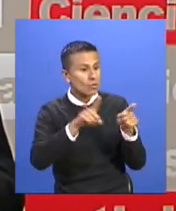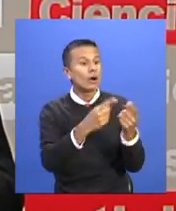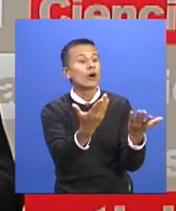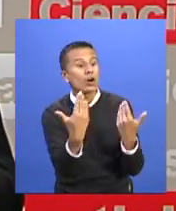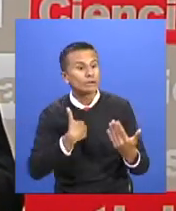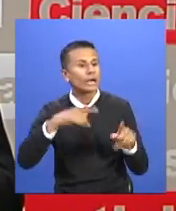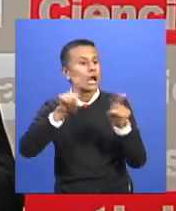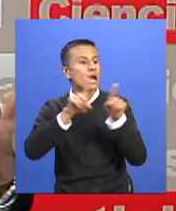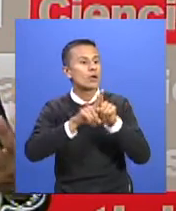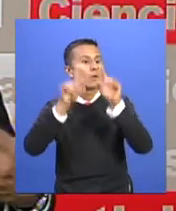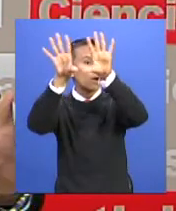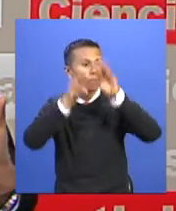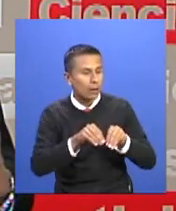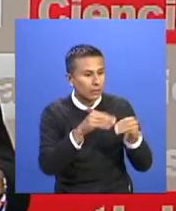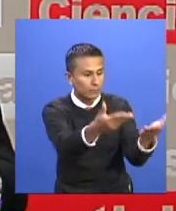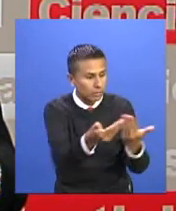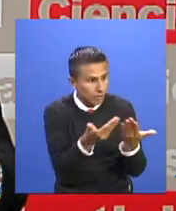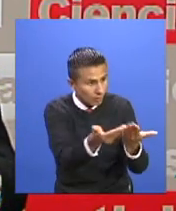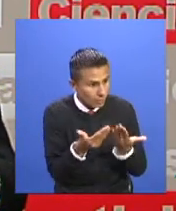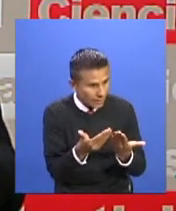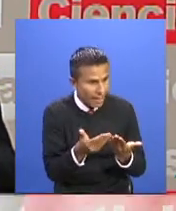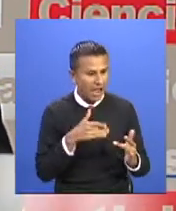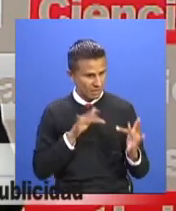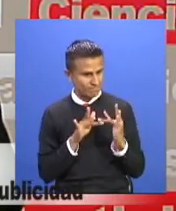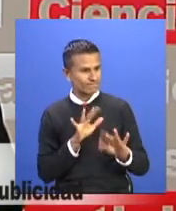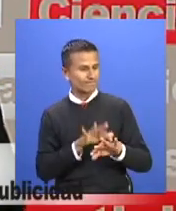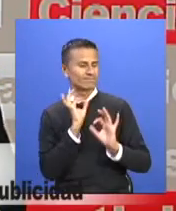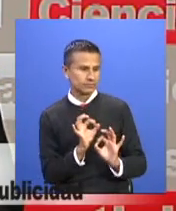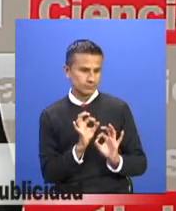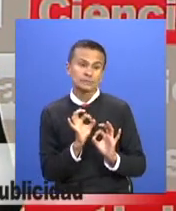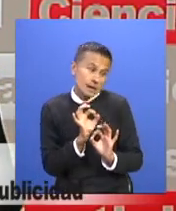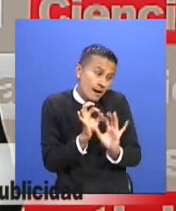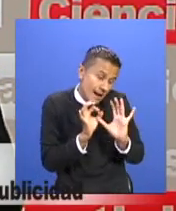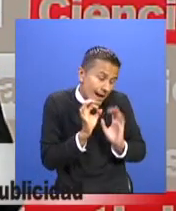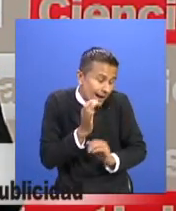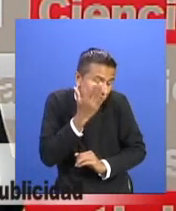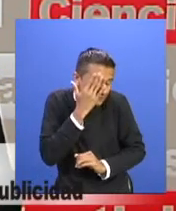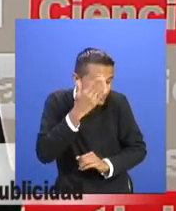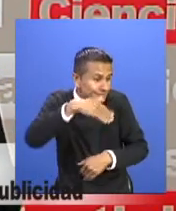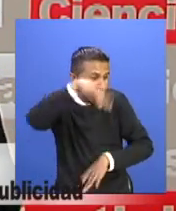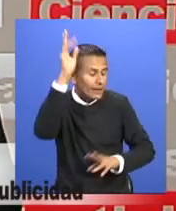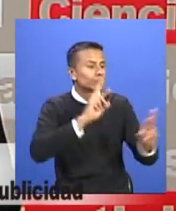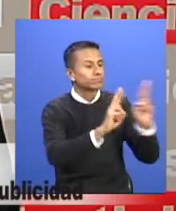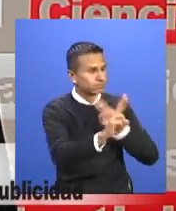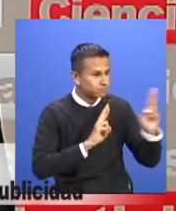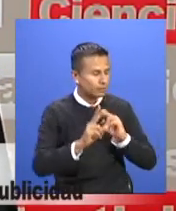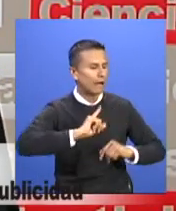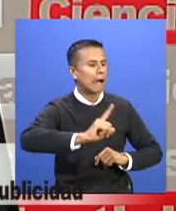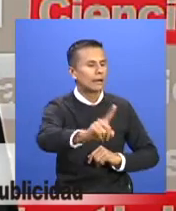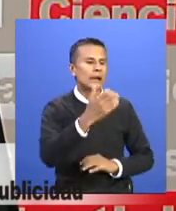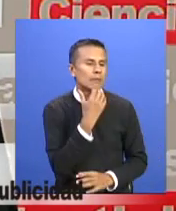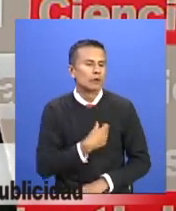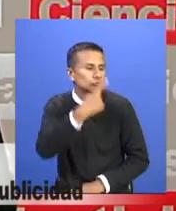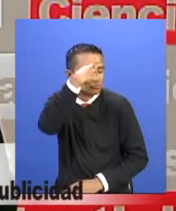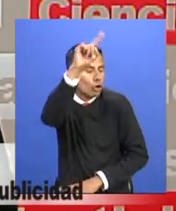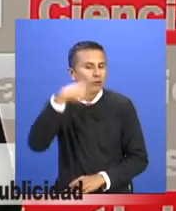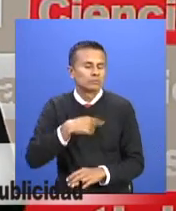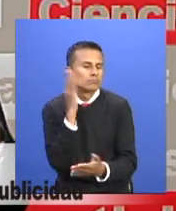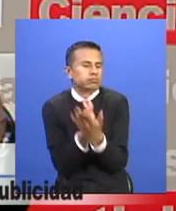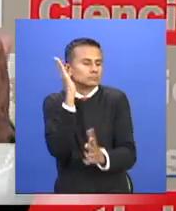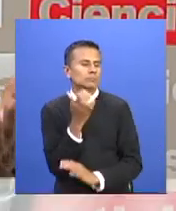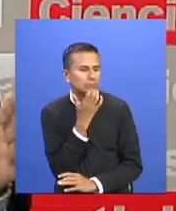tiempo. Y claro, esa es una relación que se construye en el tiempo. Es una relación con mis stakeholders. Yo no puedo decir que me acuesto